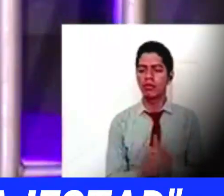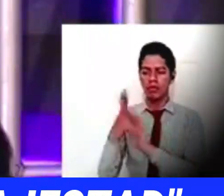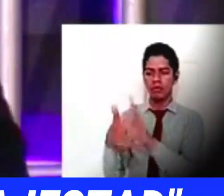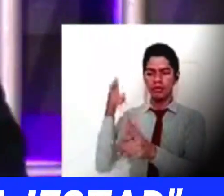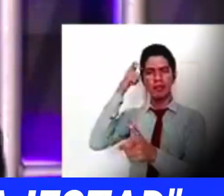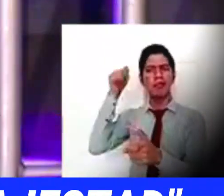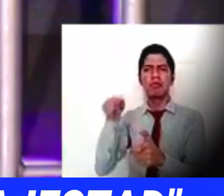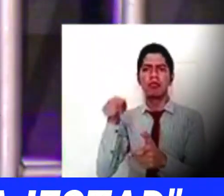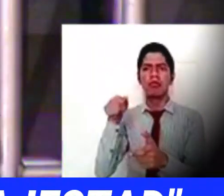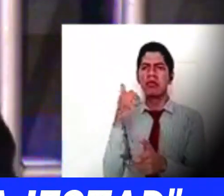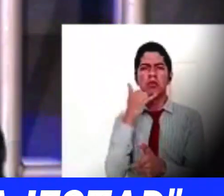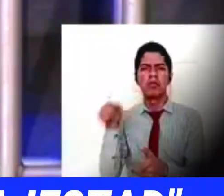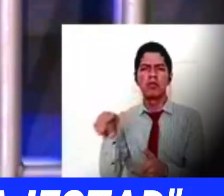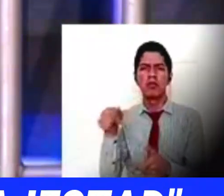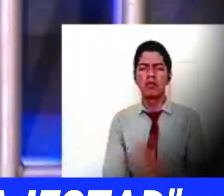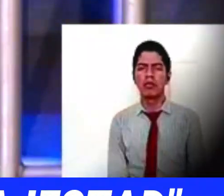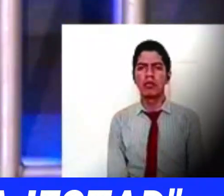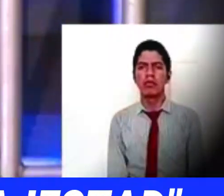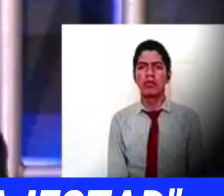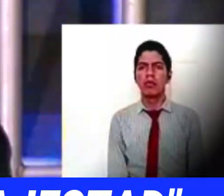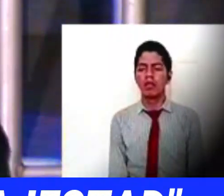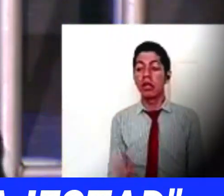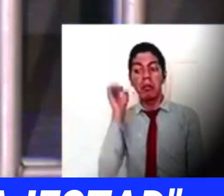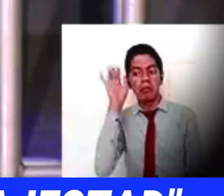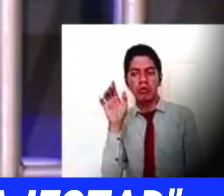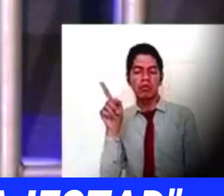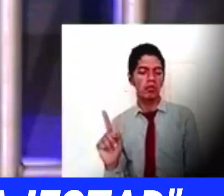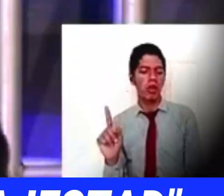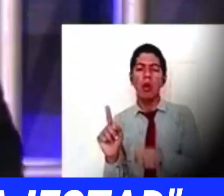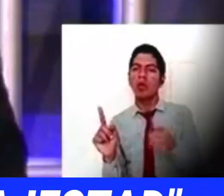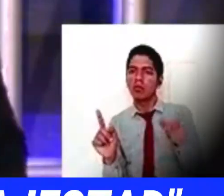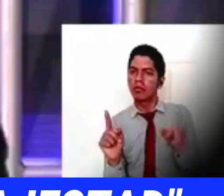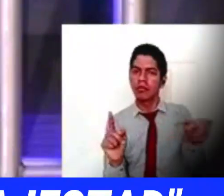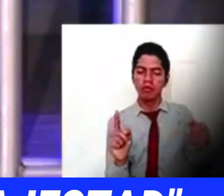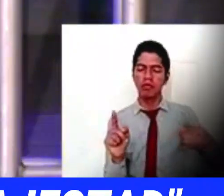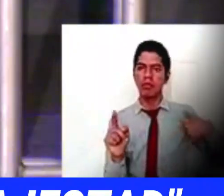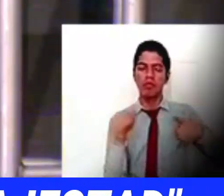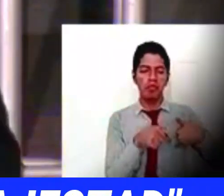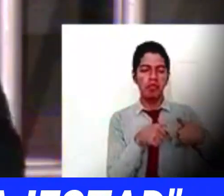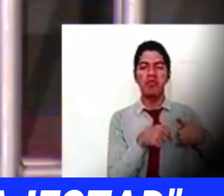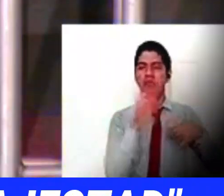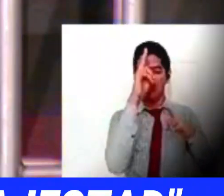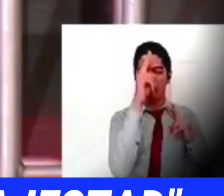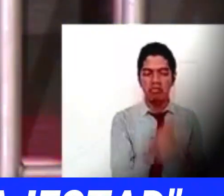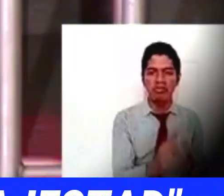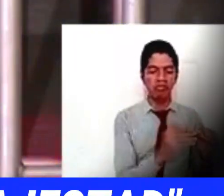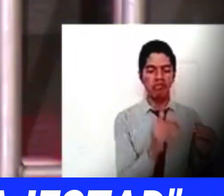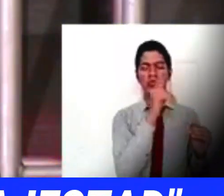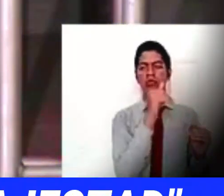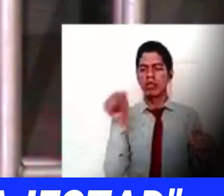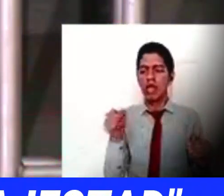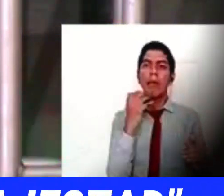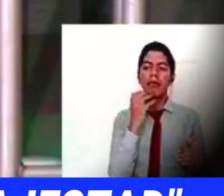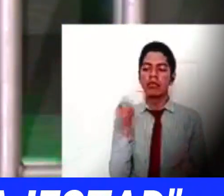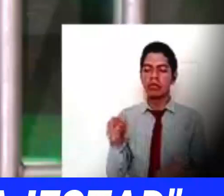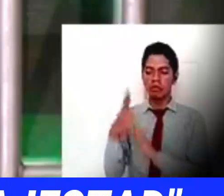no goza de las bondades que gozan otros jóvenes. Sin duda no está siendo preparado como hombre de guerra. Quizás era el